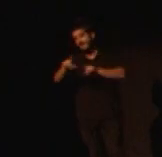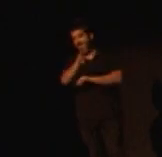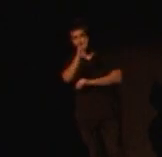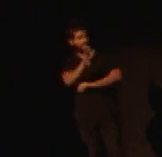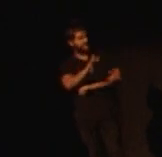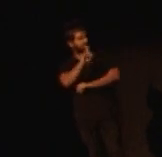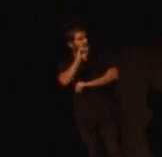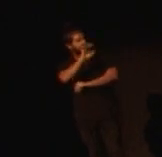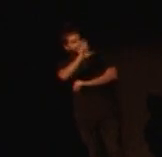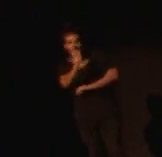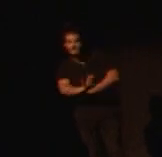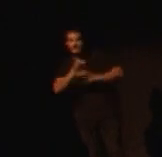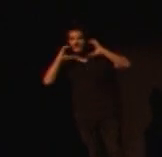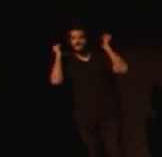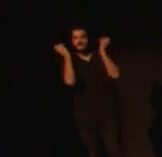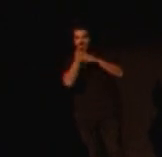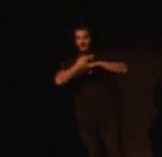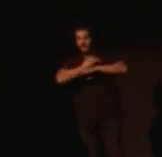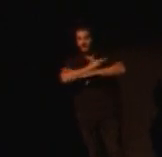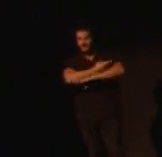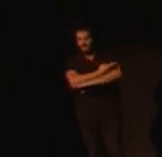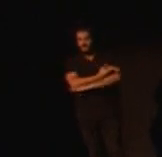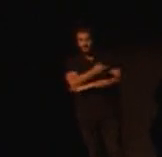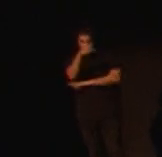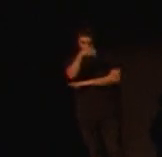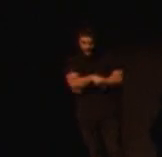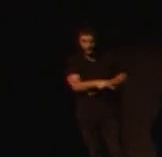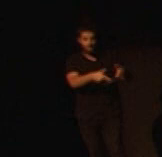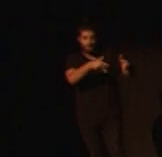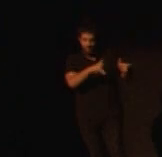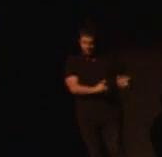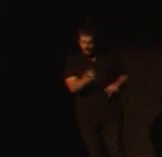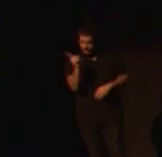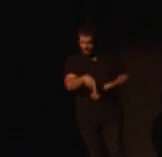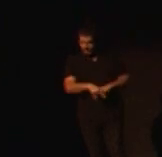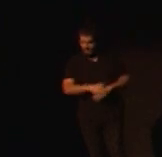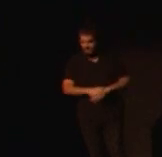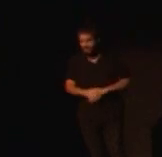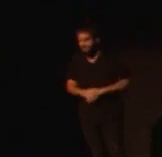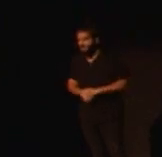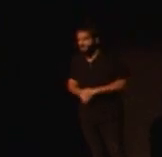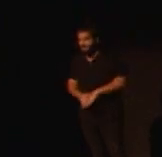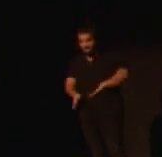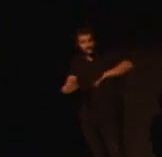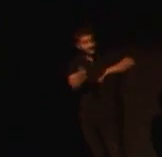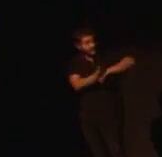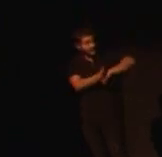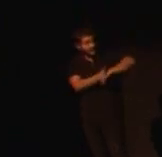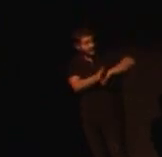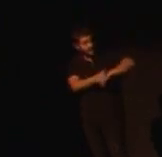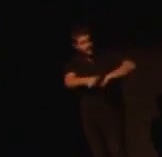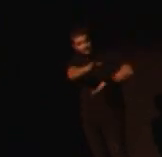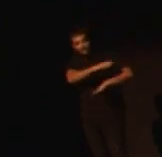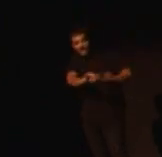una estación de tren. Debajo de uno de ellos hay otro banco. A su izquierda, en el lado más cercano